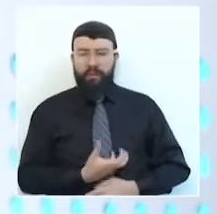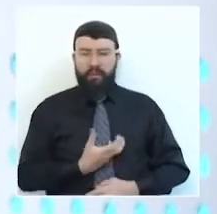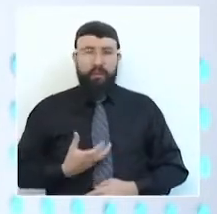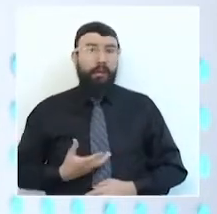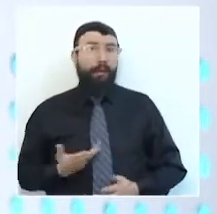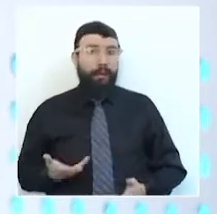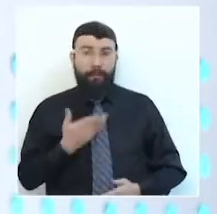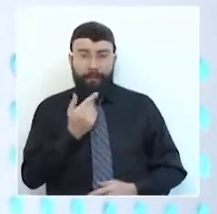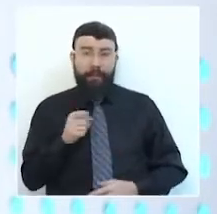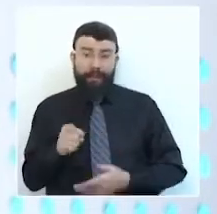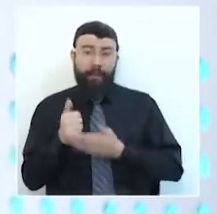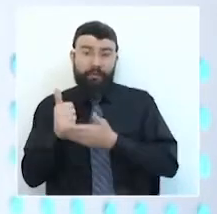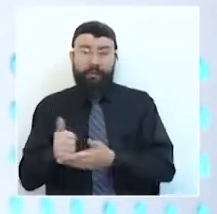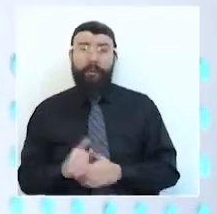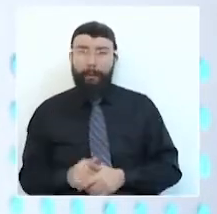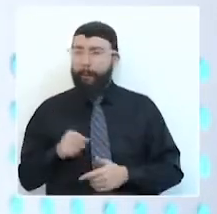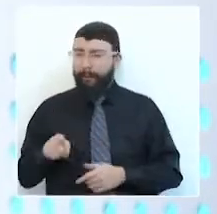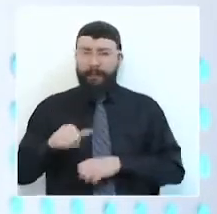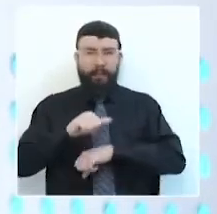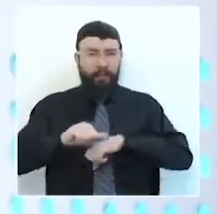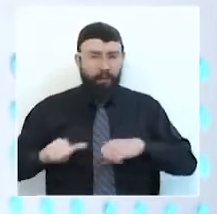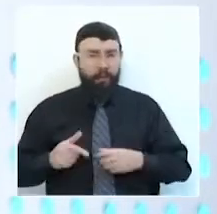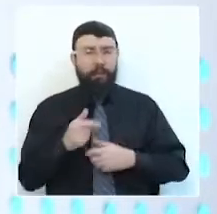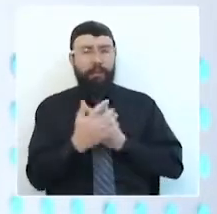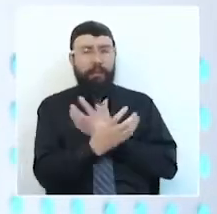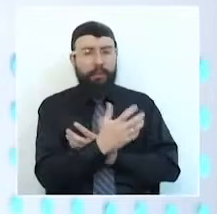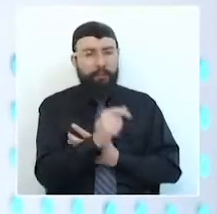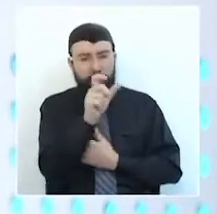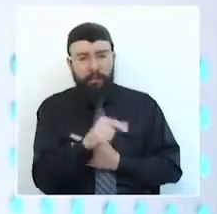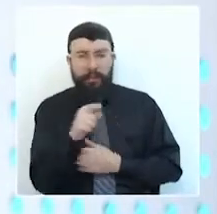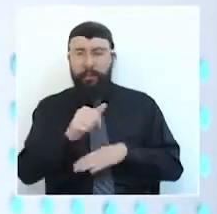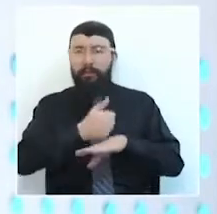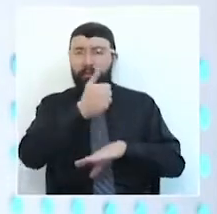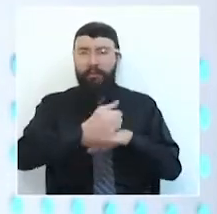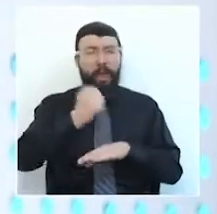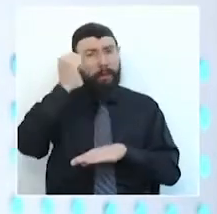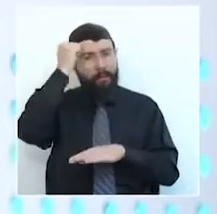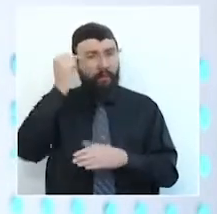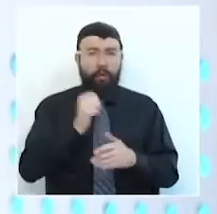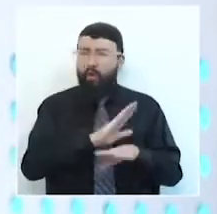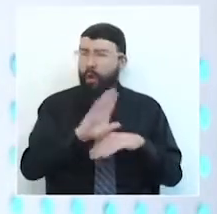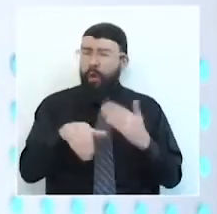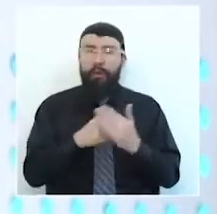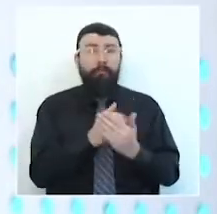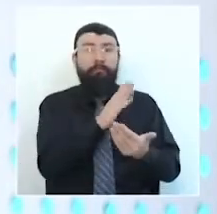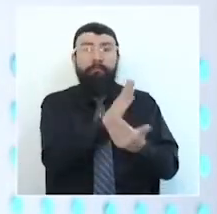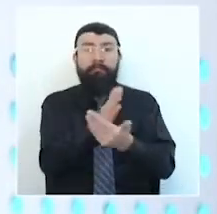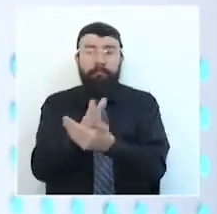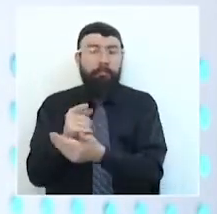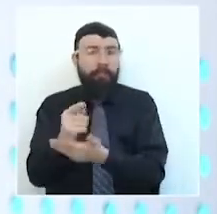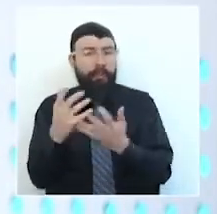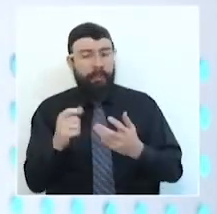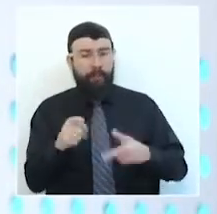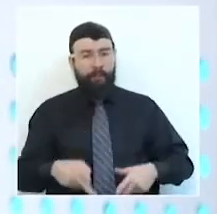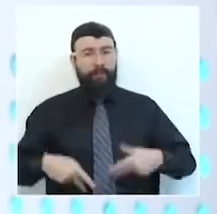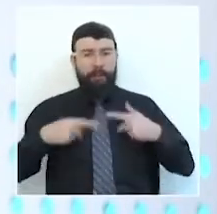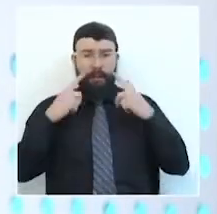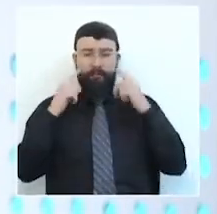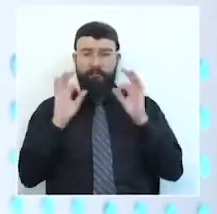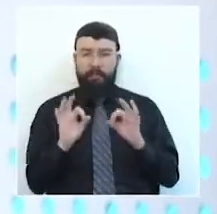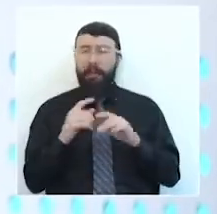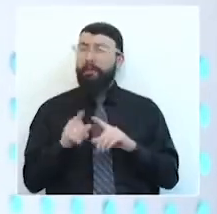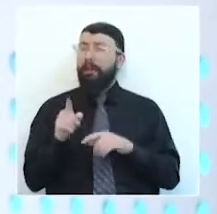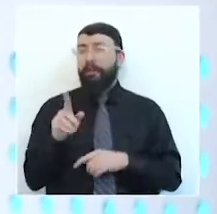sabe quién busca esto el cirujano el científico el rector el profesor porque estamos buscando calidad de vida pero lo